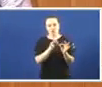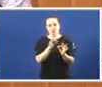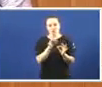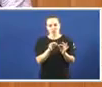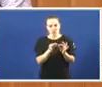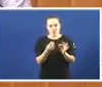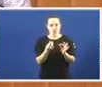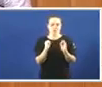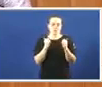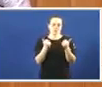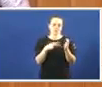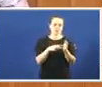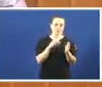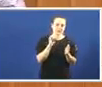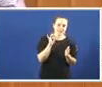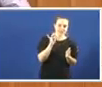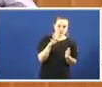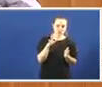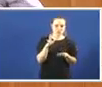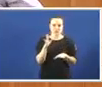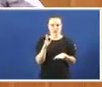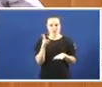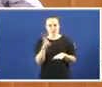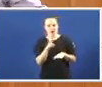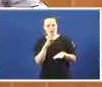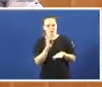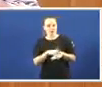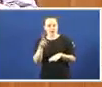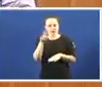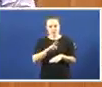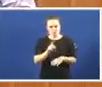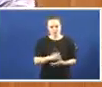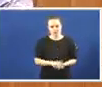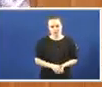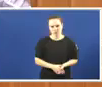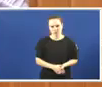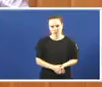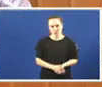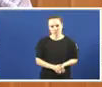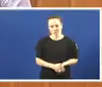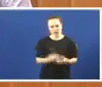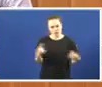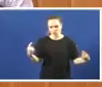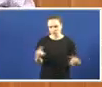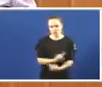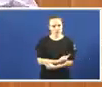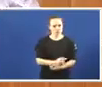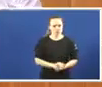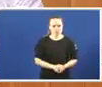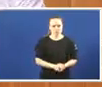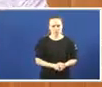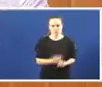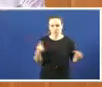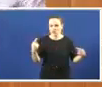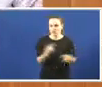en 2014 non está servindo para que nos recuperemos dos recortes. Todo o contrario, a